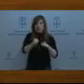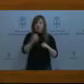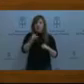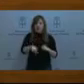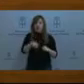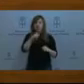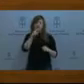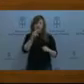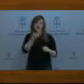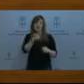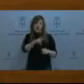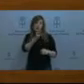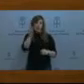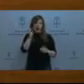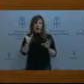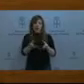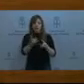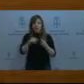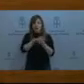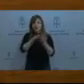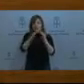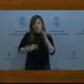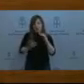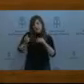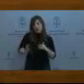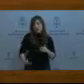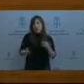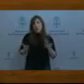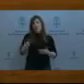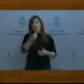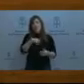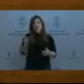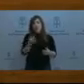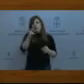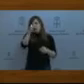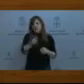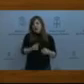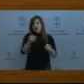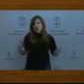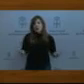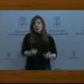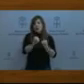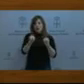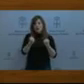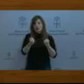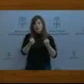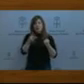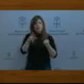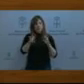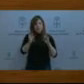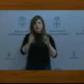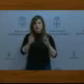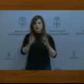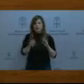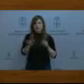mujer. Hablaremos también de desigualdad salarial cuando tengamos que respetar la actuación legítima, lícita y